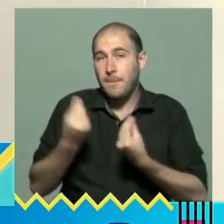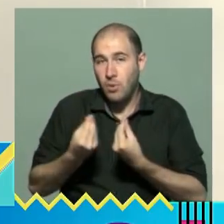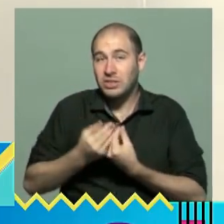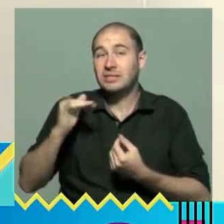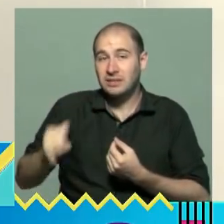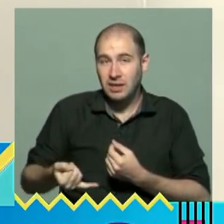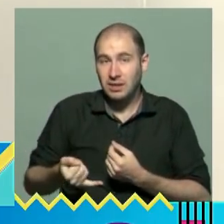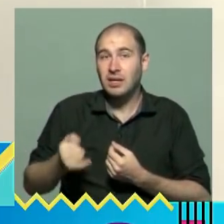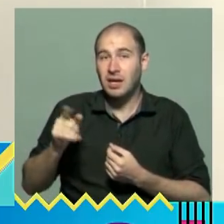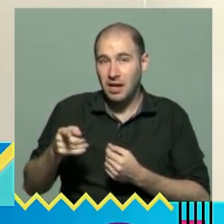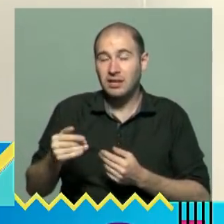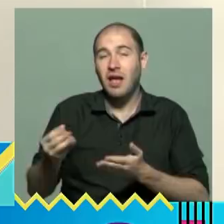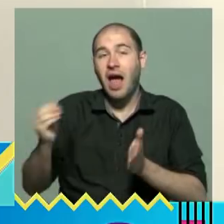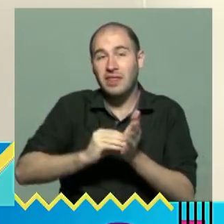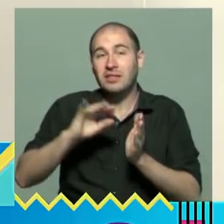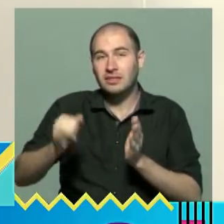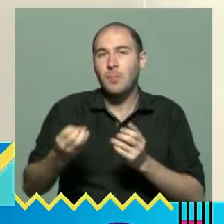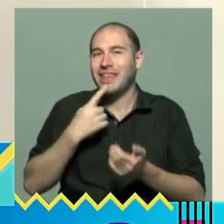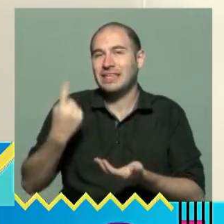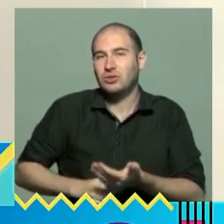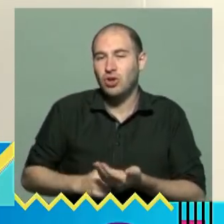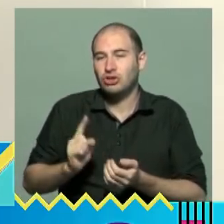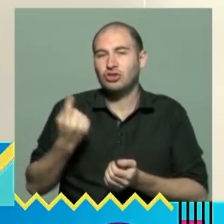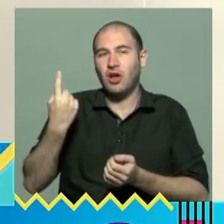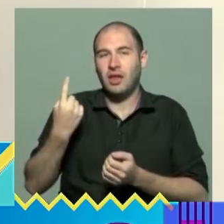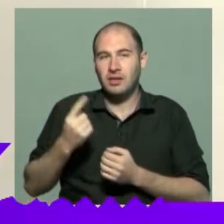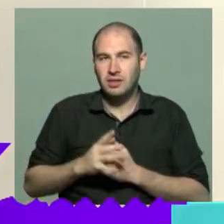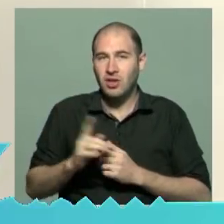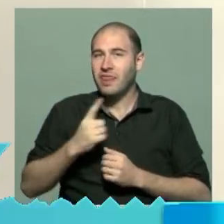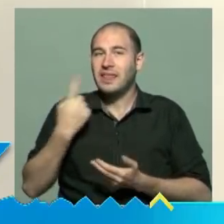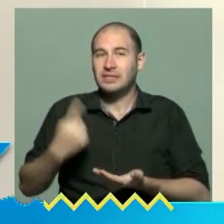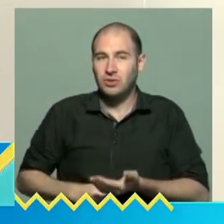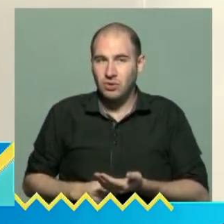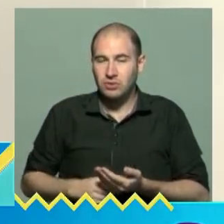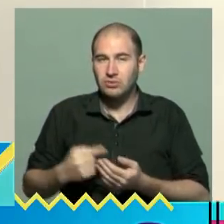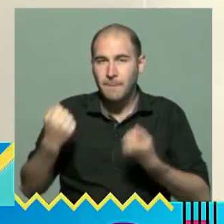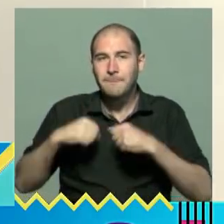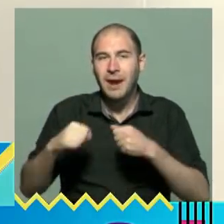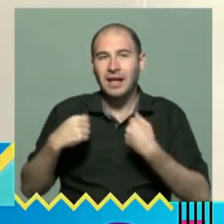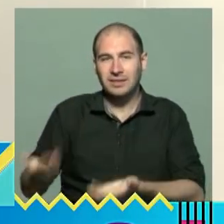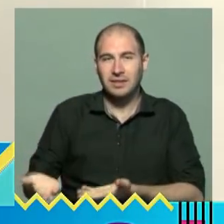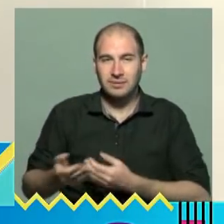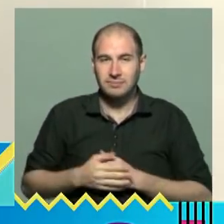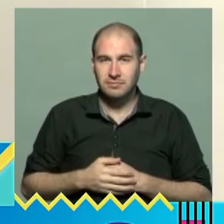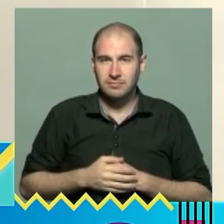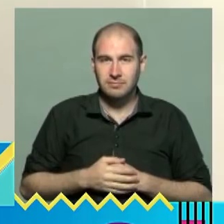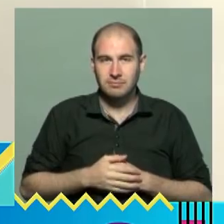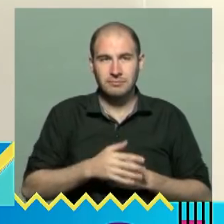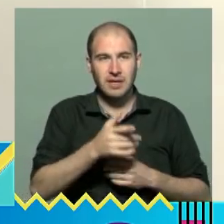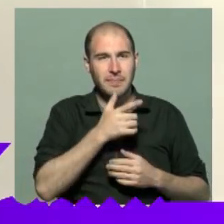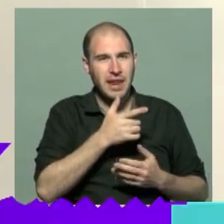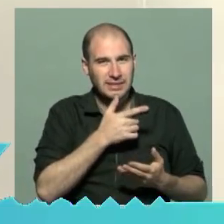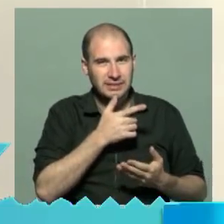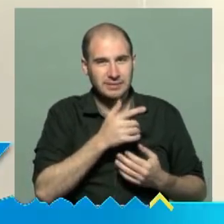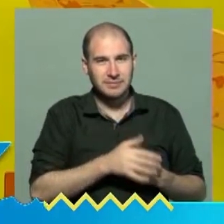sí, y por eso se tiene que contemplar. Porque no es una decisión unilateral, sino es una decisión que se practica. Yo creo que hay